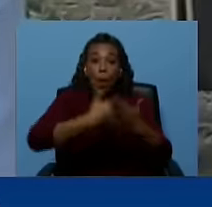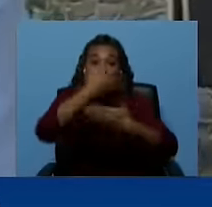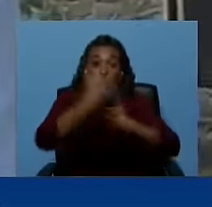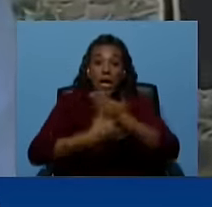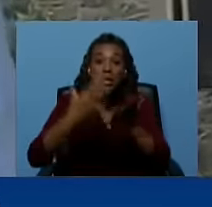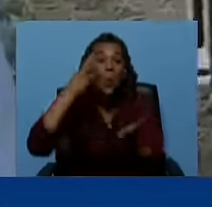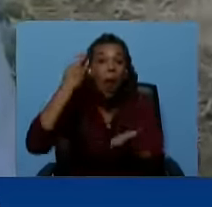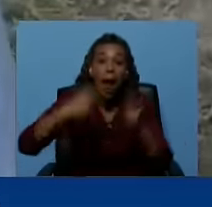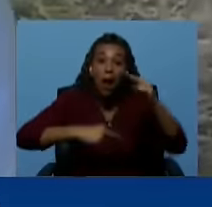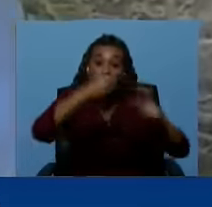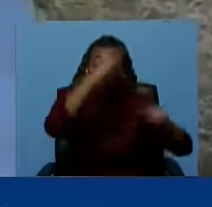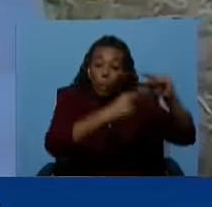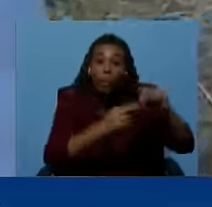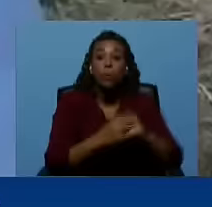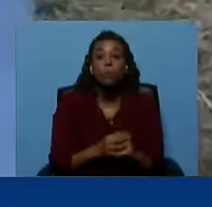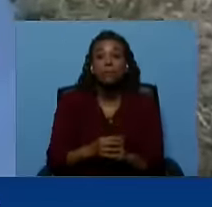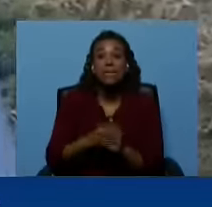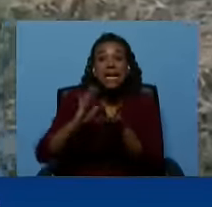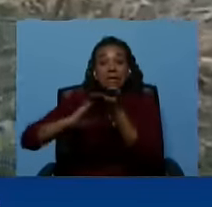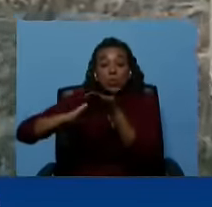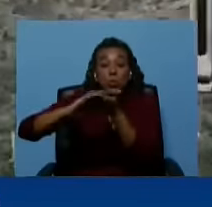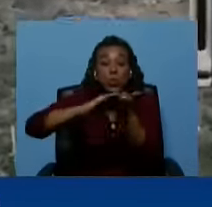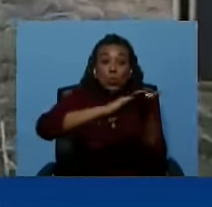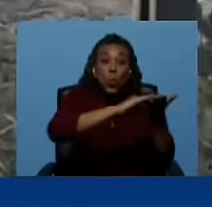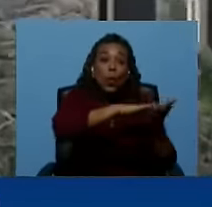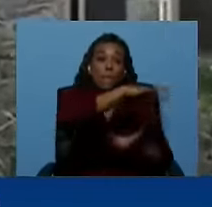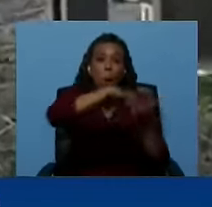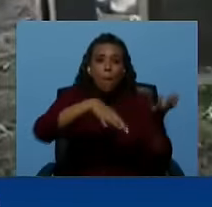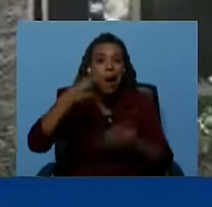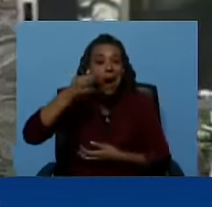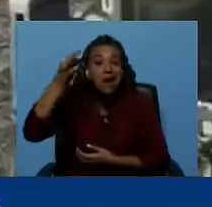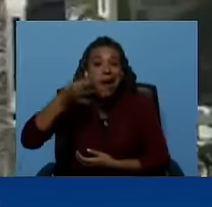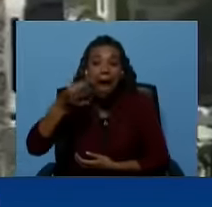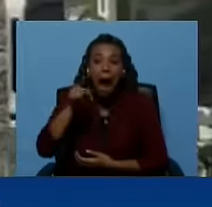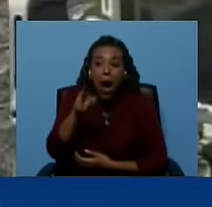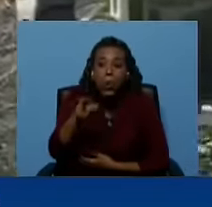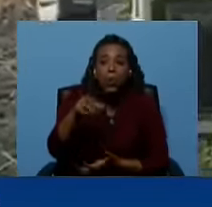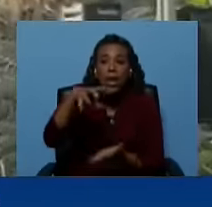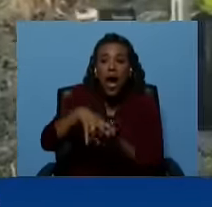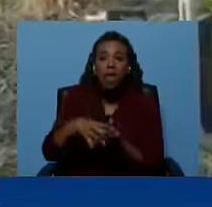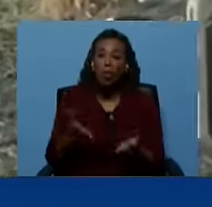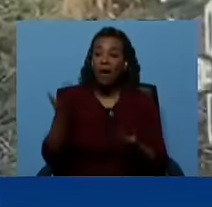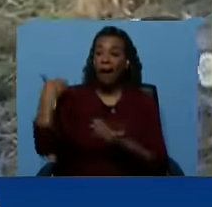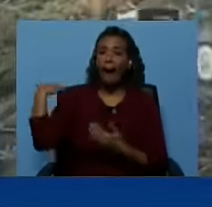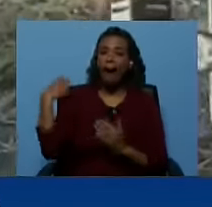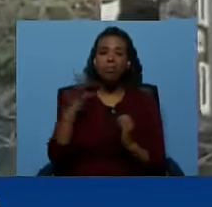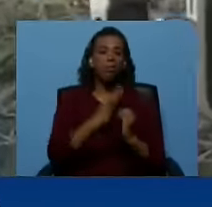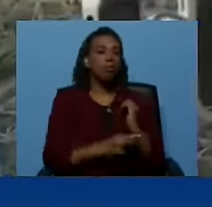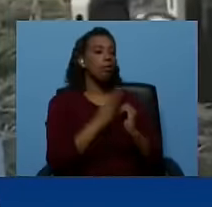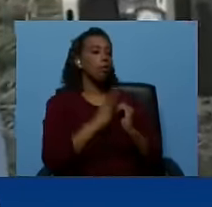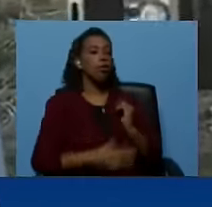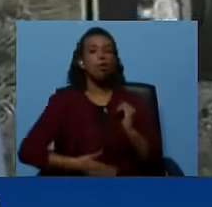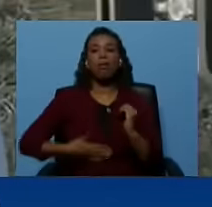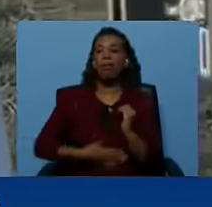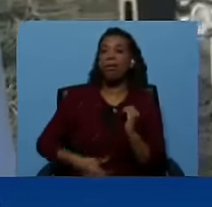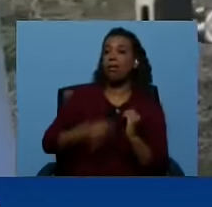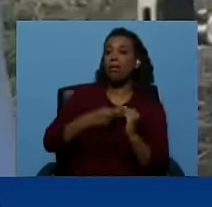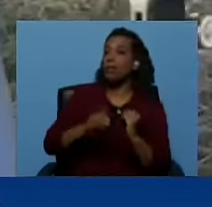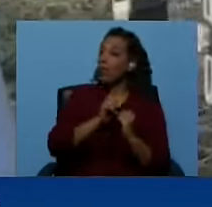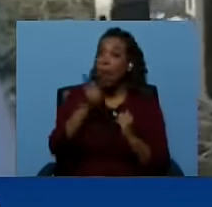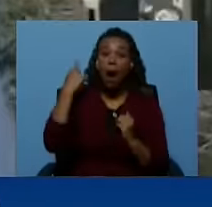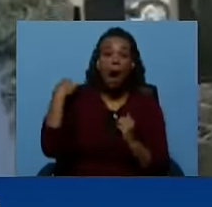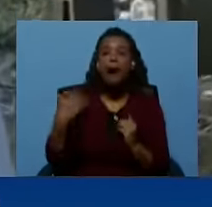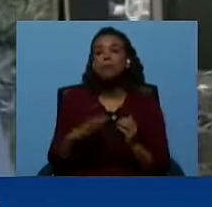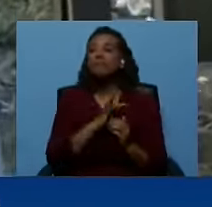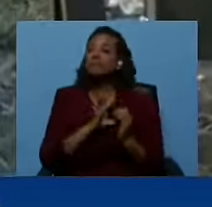proyectos y que vaya resolviendo los problemas que el estado burgués no resolvió verdad que